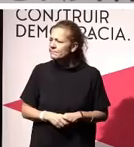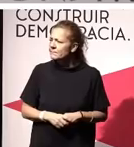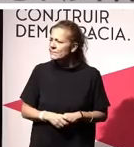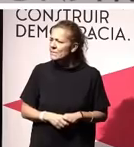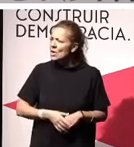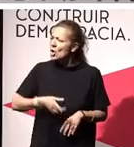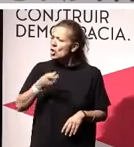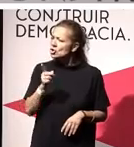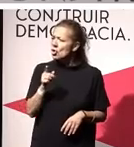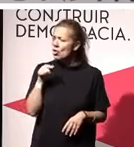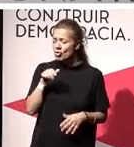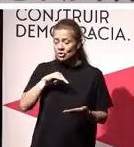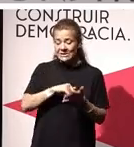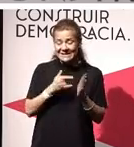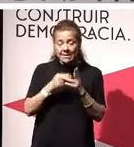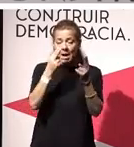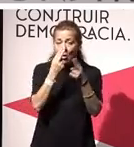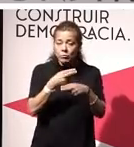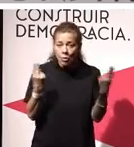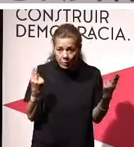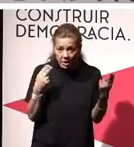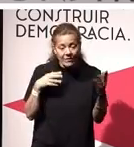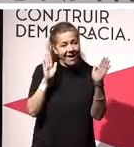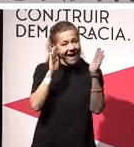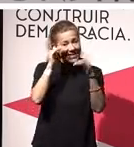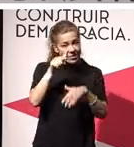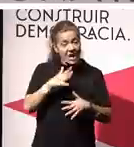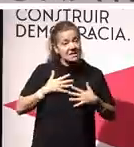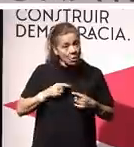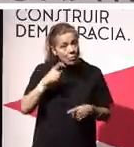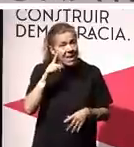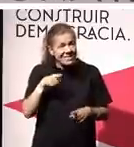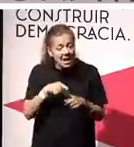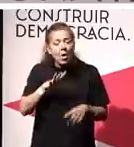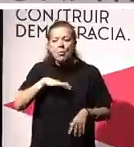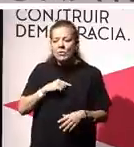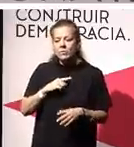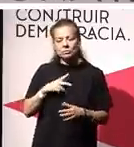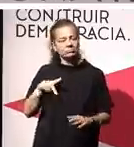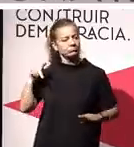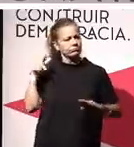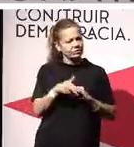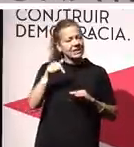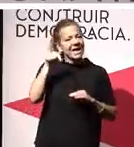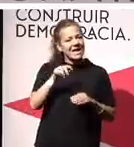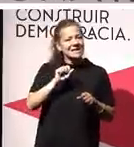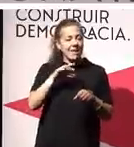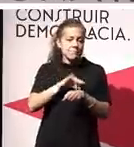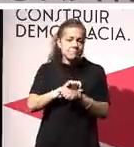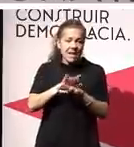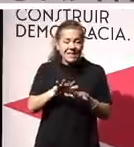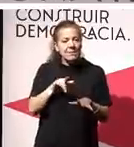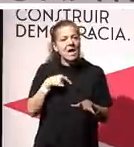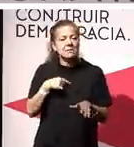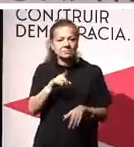Y solo con un buen sistema público de atención a la salud mental vamos a poder enfrentar esa pandemia silenciosa, la de los problemas